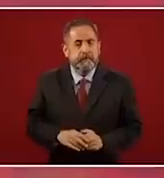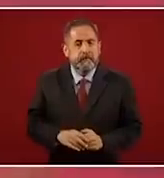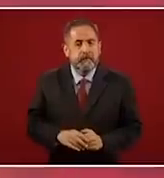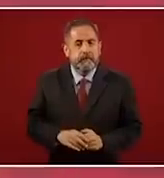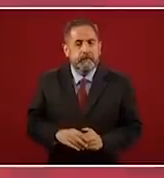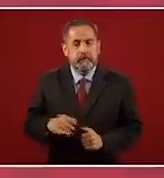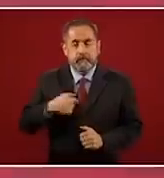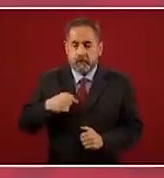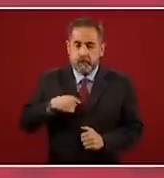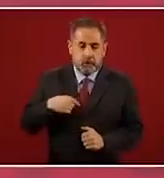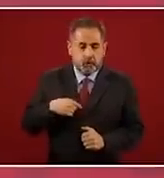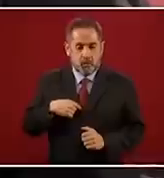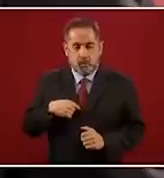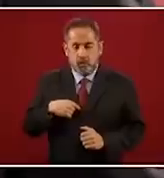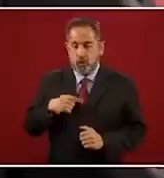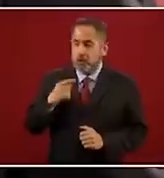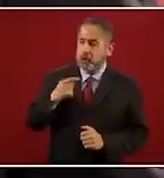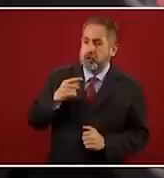pues uno no es monedita de oro.